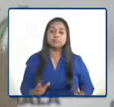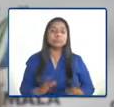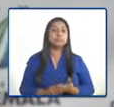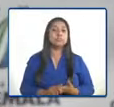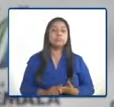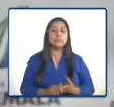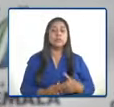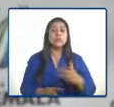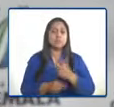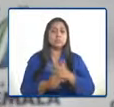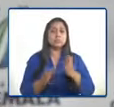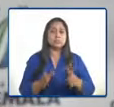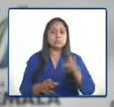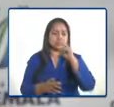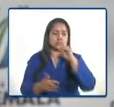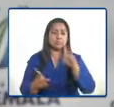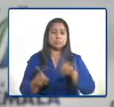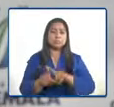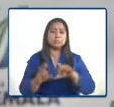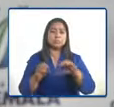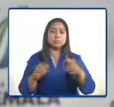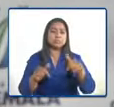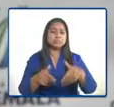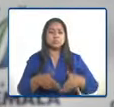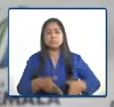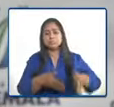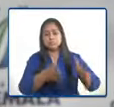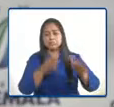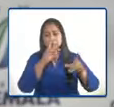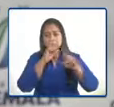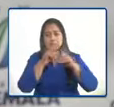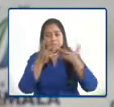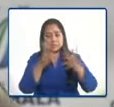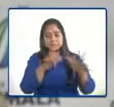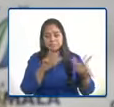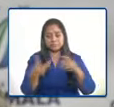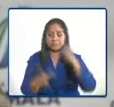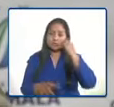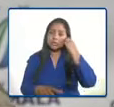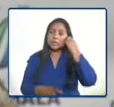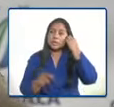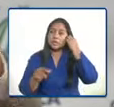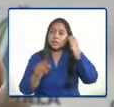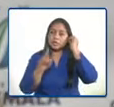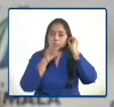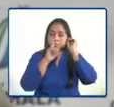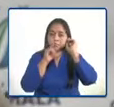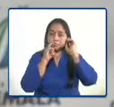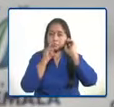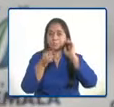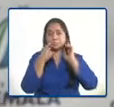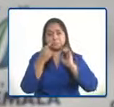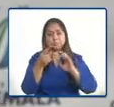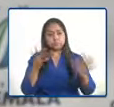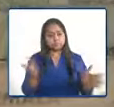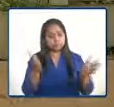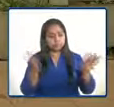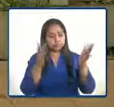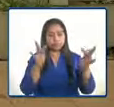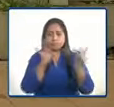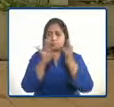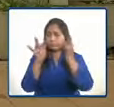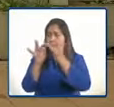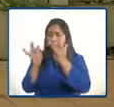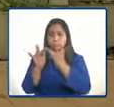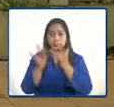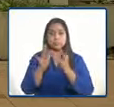mismos guatemaltecos, así que esta pista ya prontamente va a estar lista. Y esto viene a darle realmente vida a la conectividad